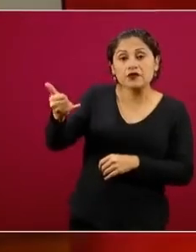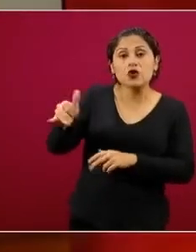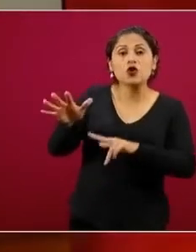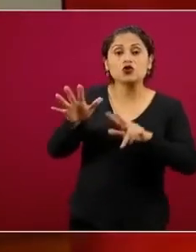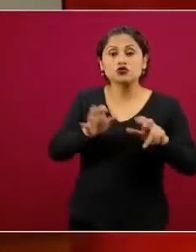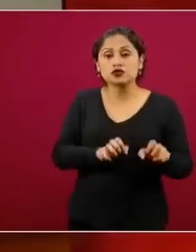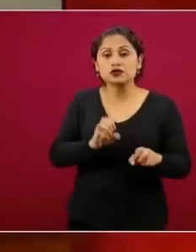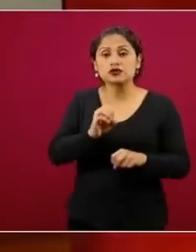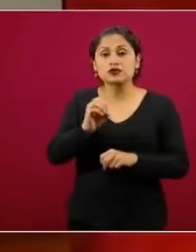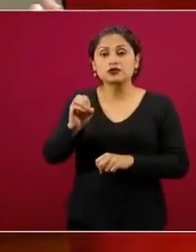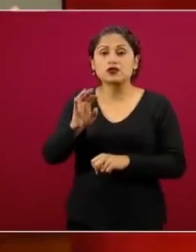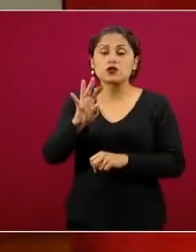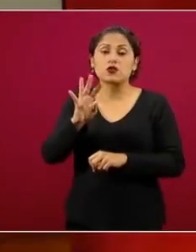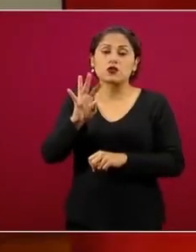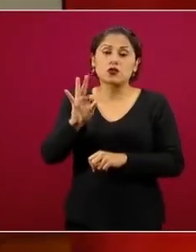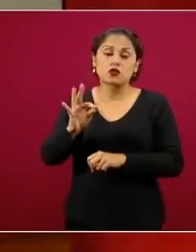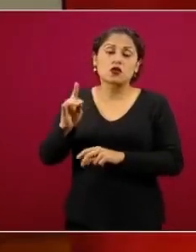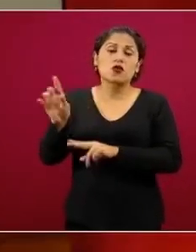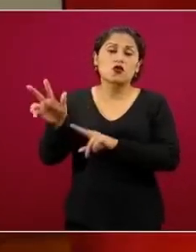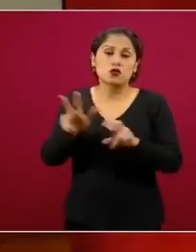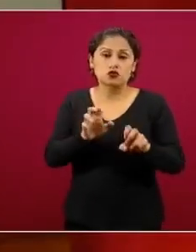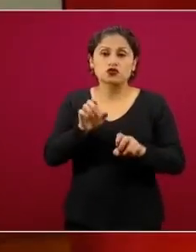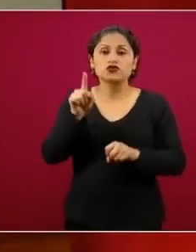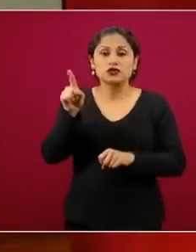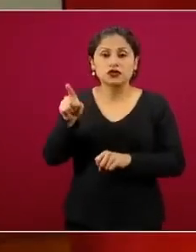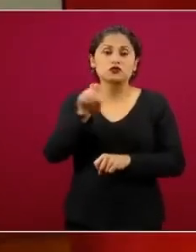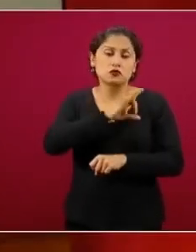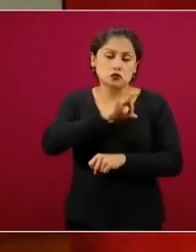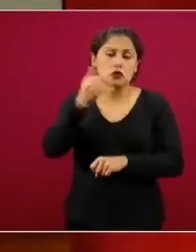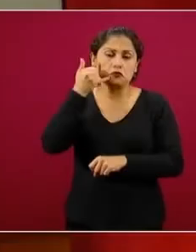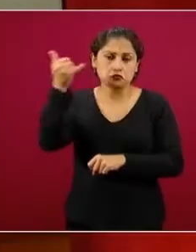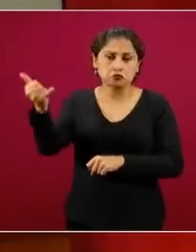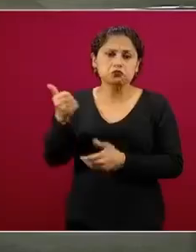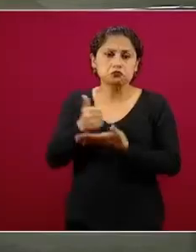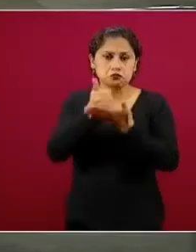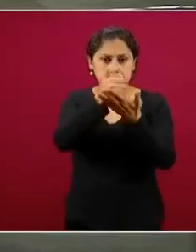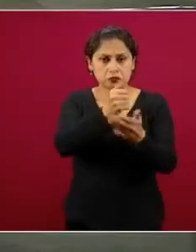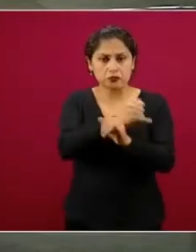800-00-44-800 también puede ser otra opción.